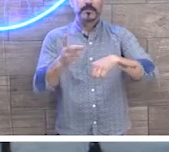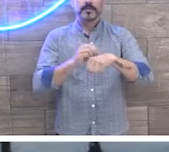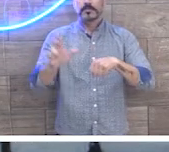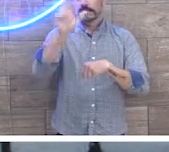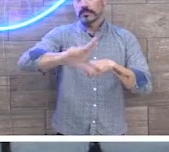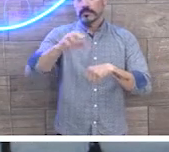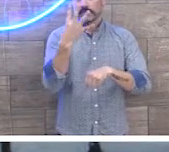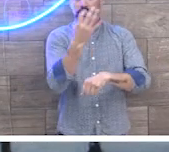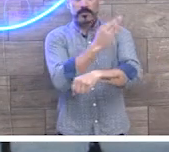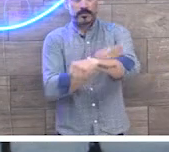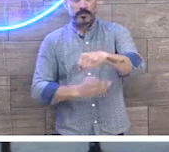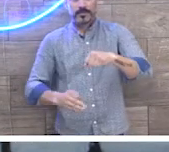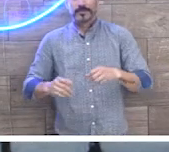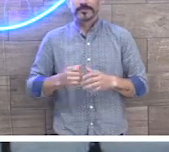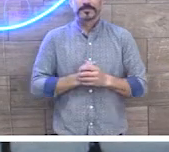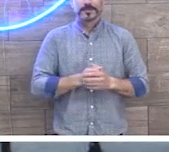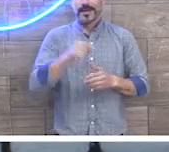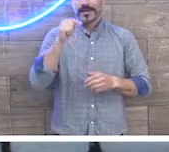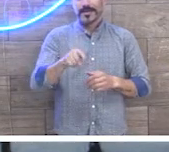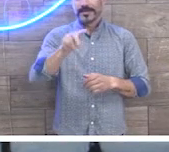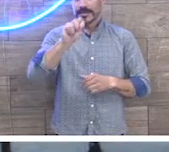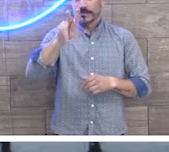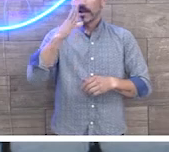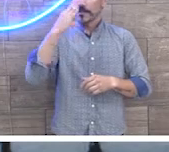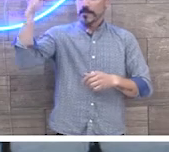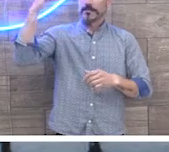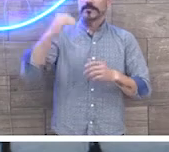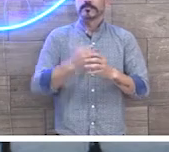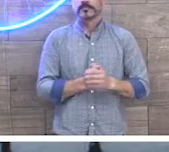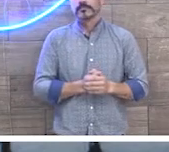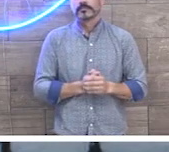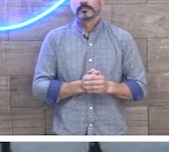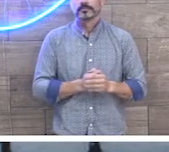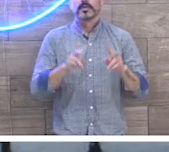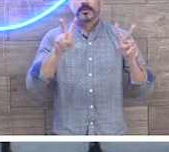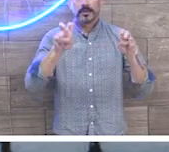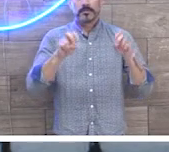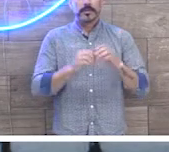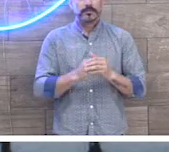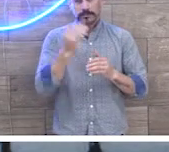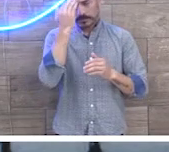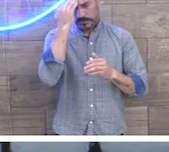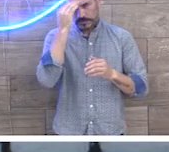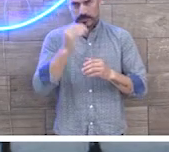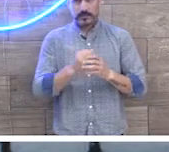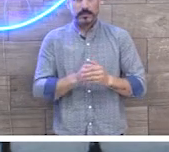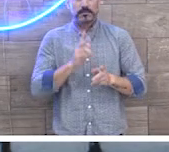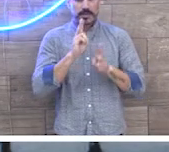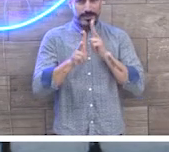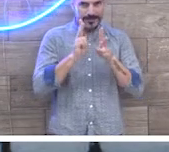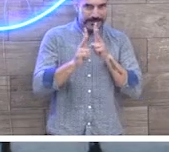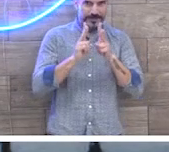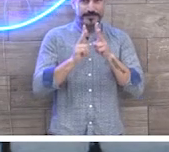las 4 de la tarde a través de Telewap, y pues iremos abordando poco a poco cada uno de estos temas. Y pues